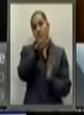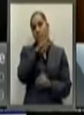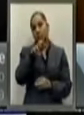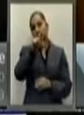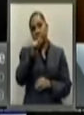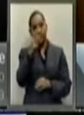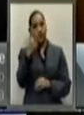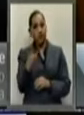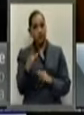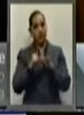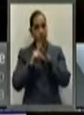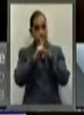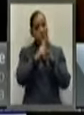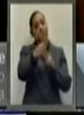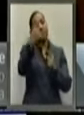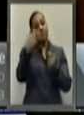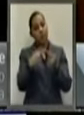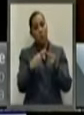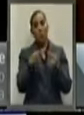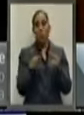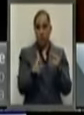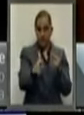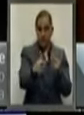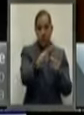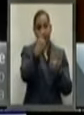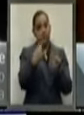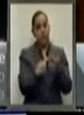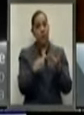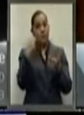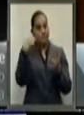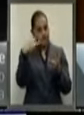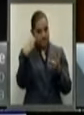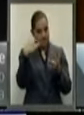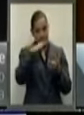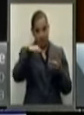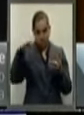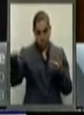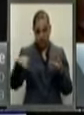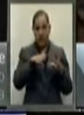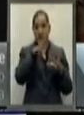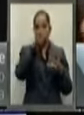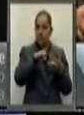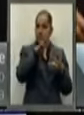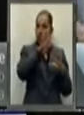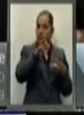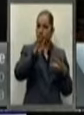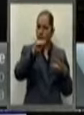4.422. Seguida de Guanajuato y Michoacán, con 3.891 y